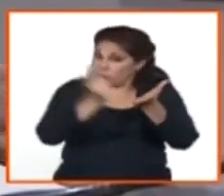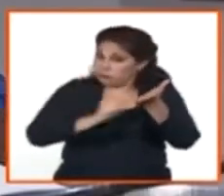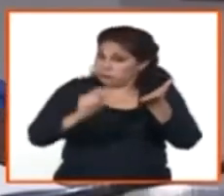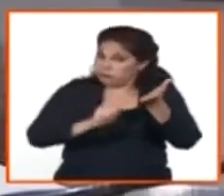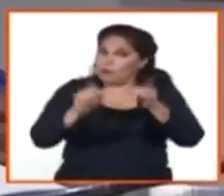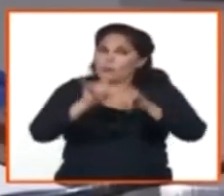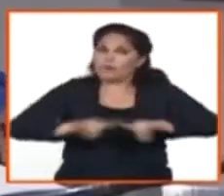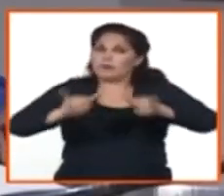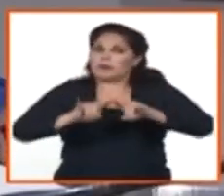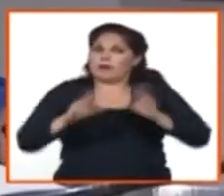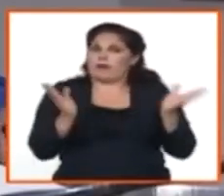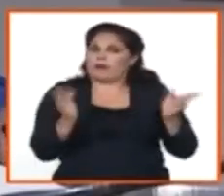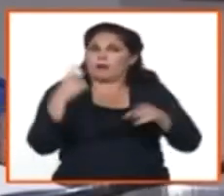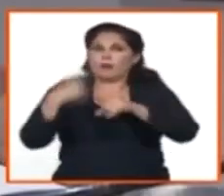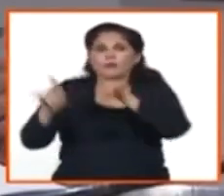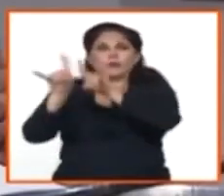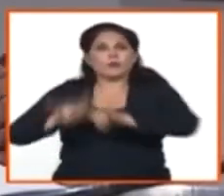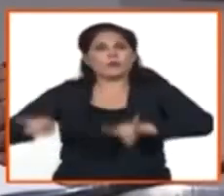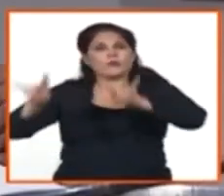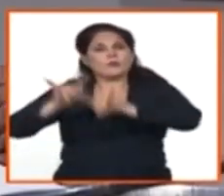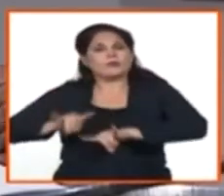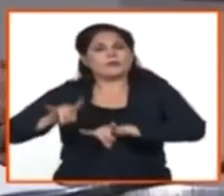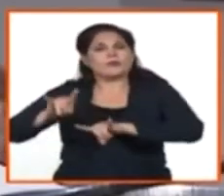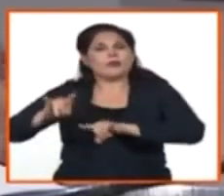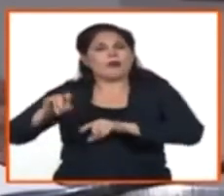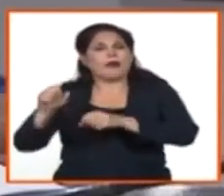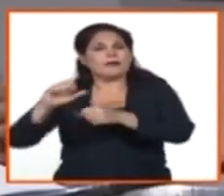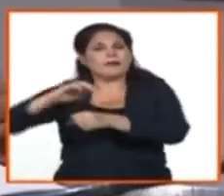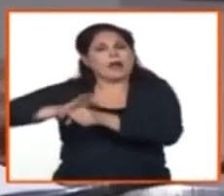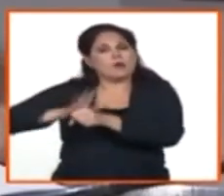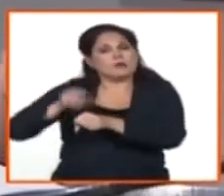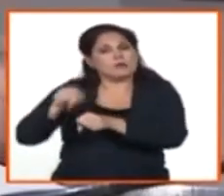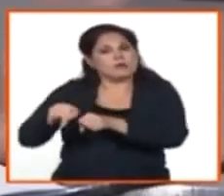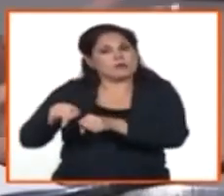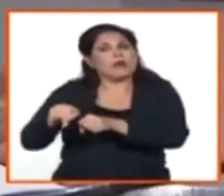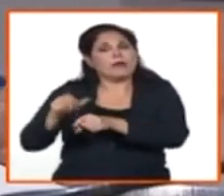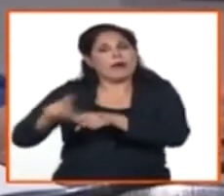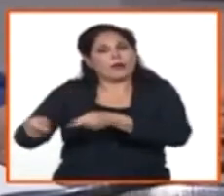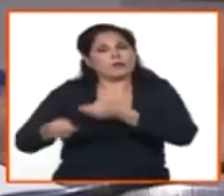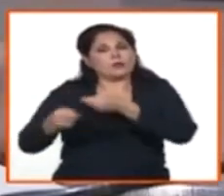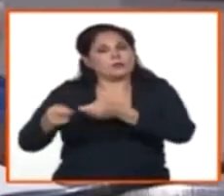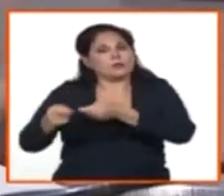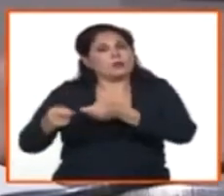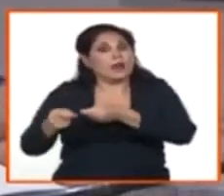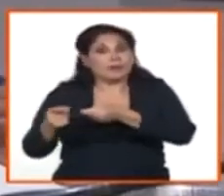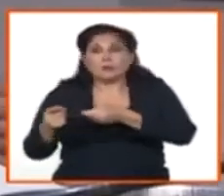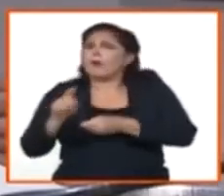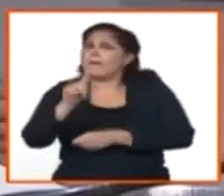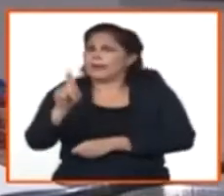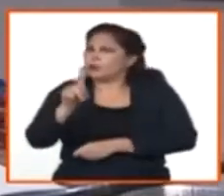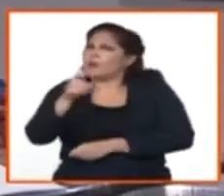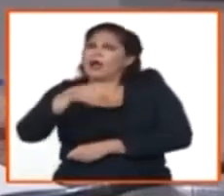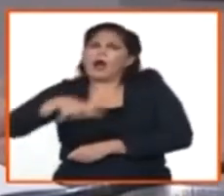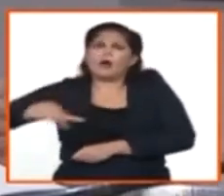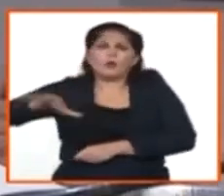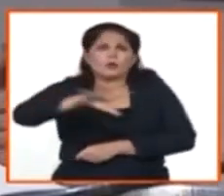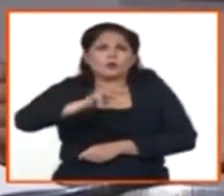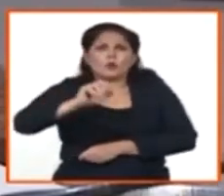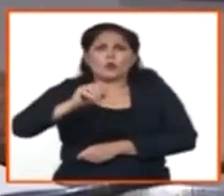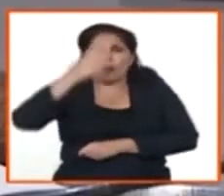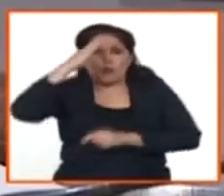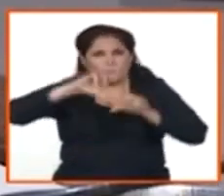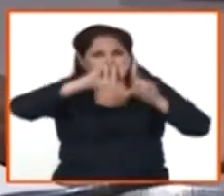Habana y de la Universidad Agraria de La Habana. Pero se hicieron consultas a todas las universidades del